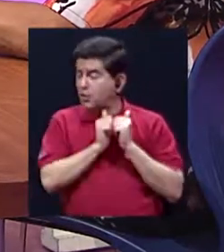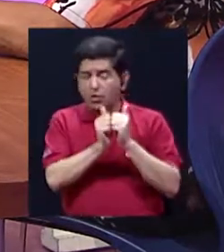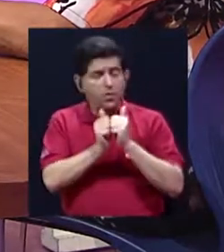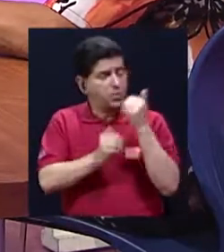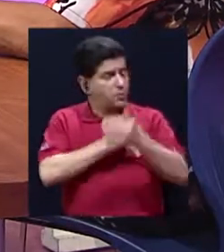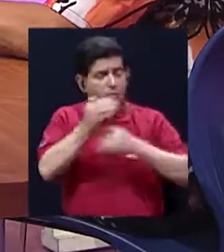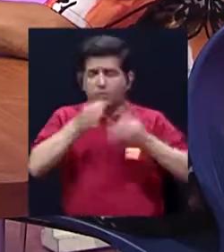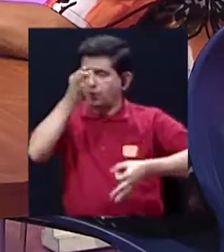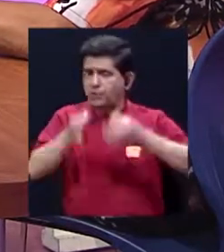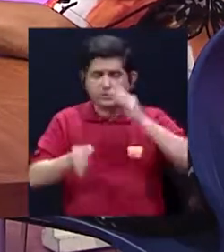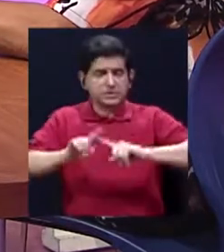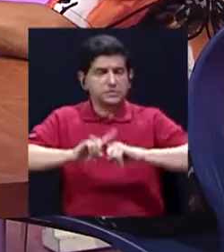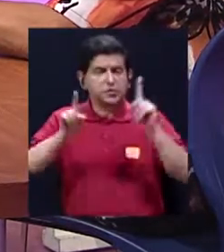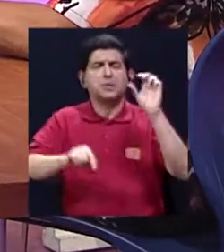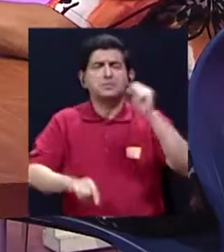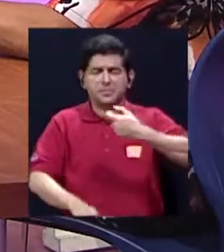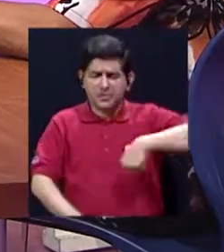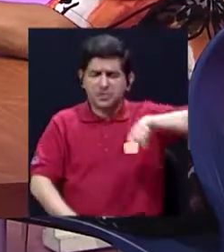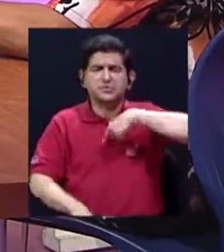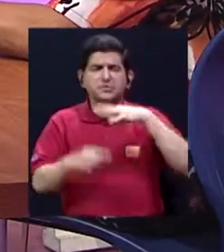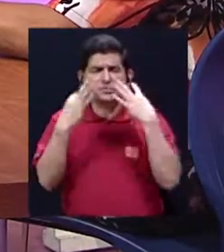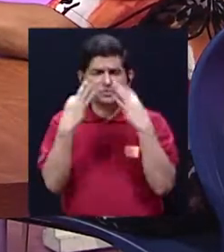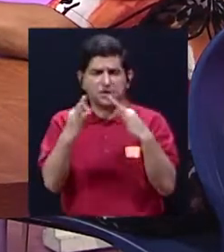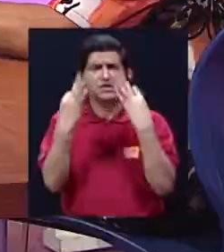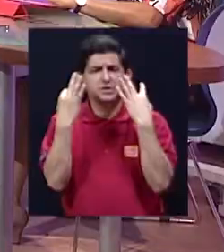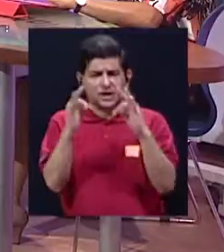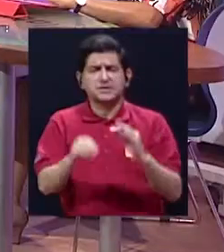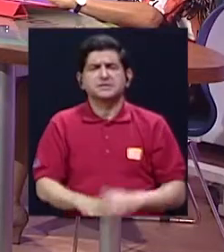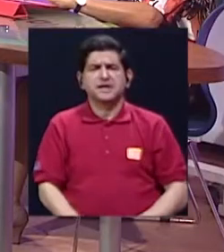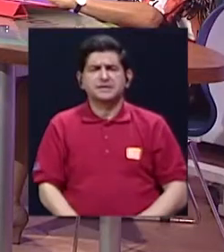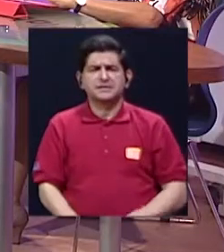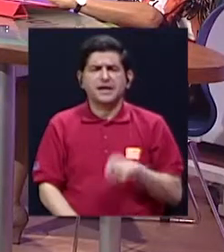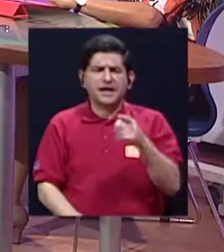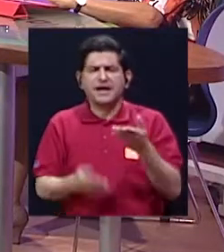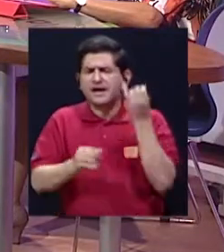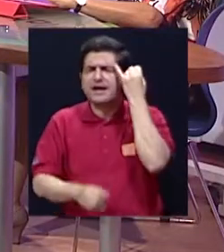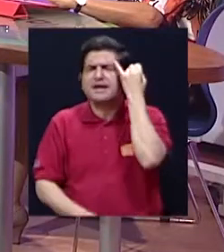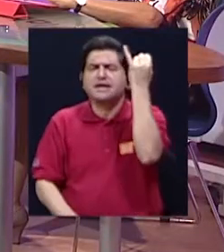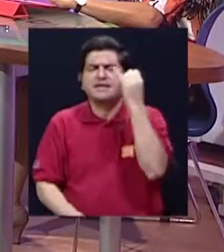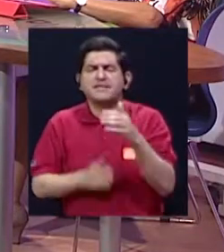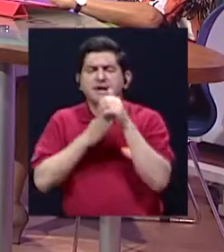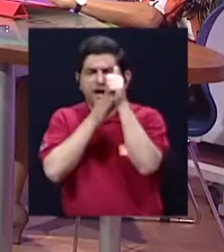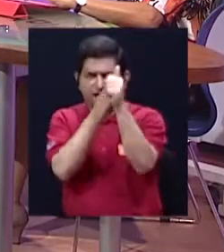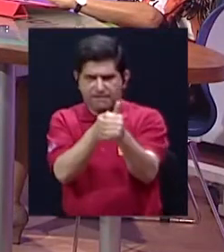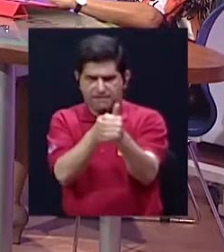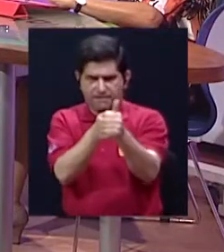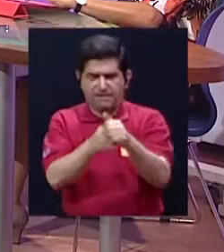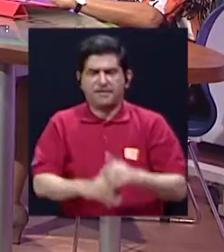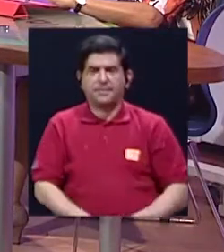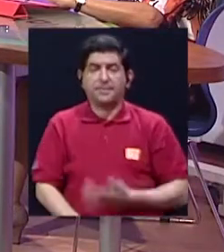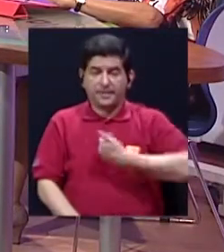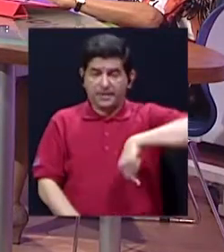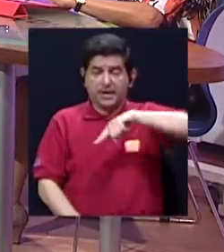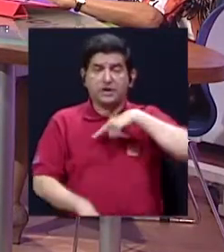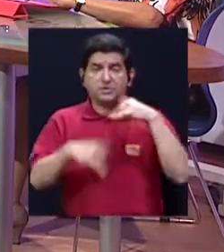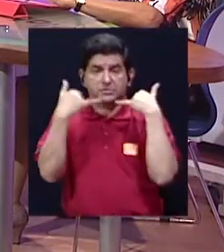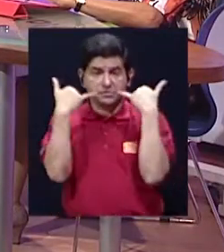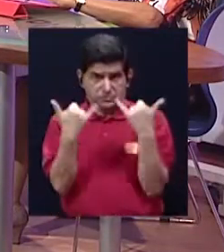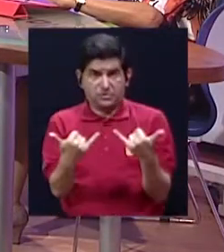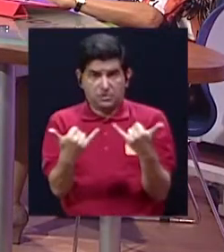acompañamiento jurídico, pero sí les podemos dar algunos tips o una guía que hemos ido